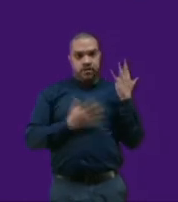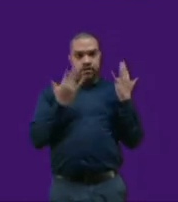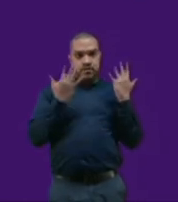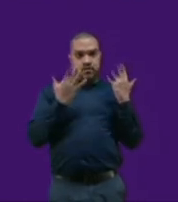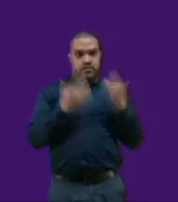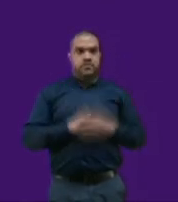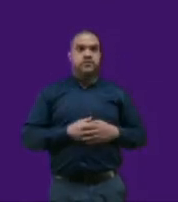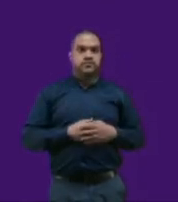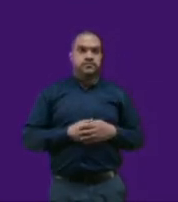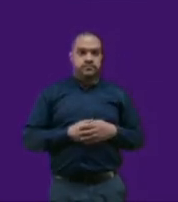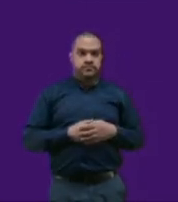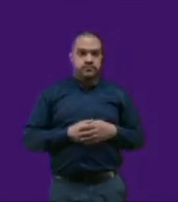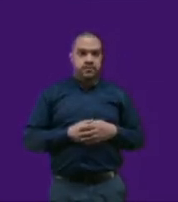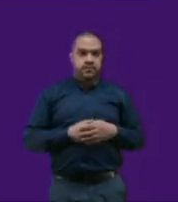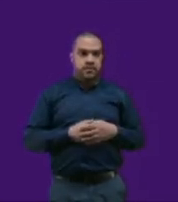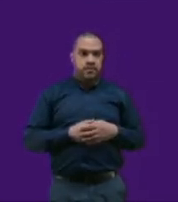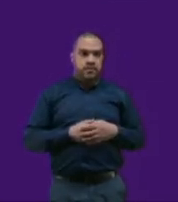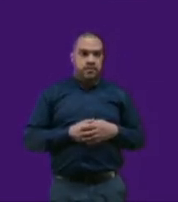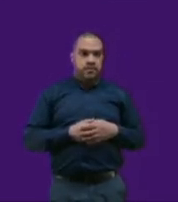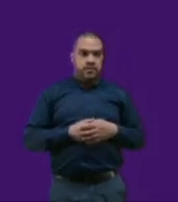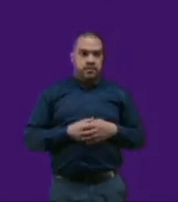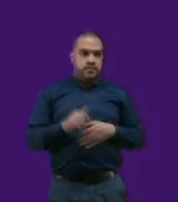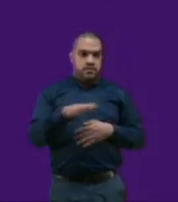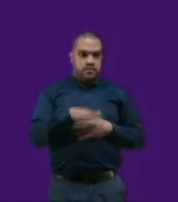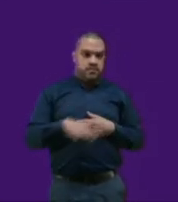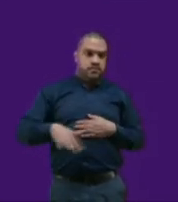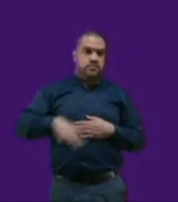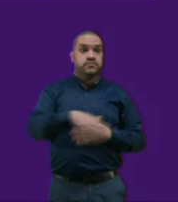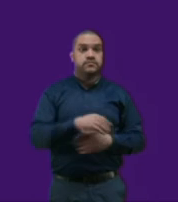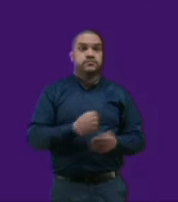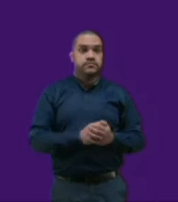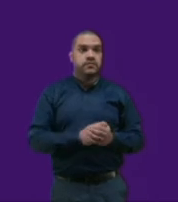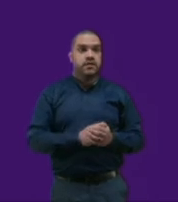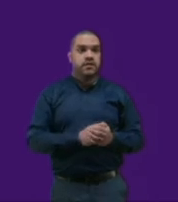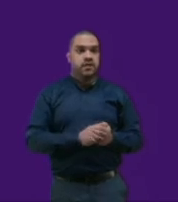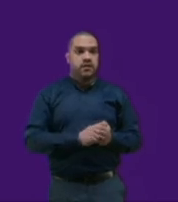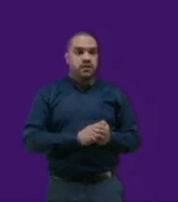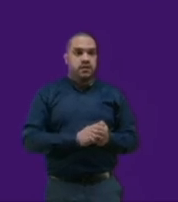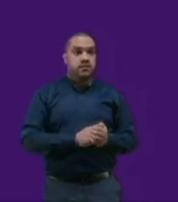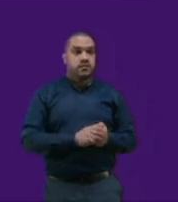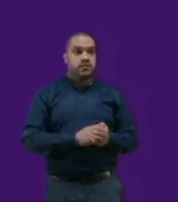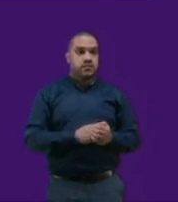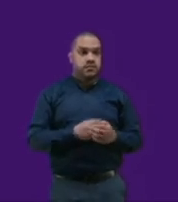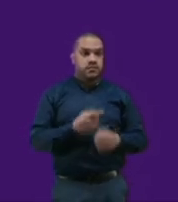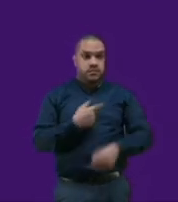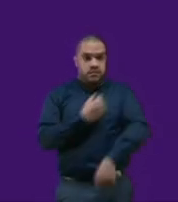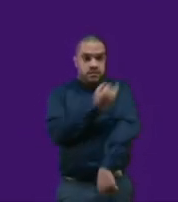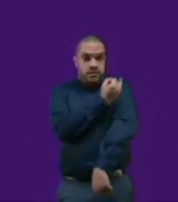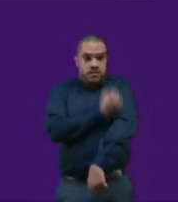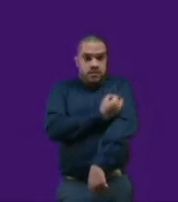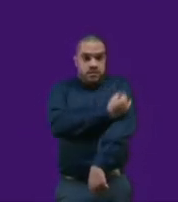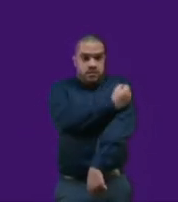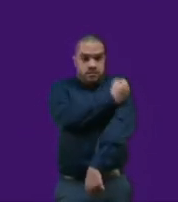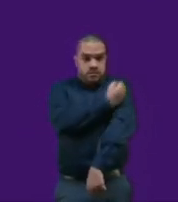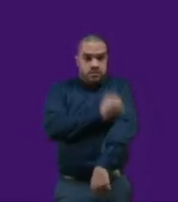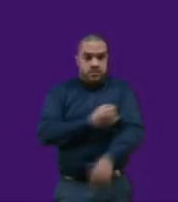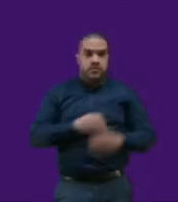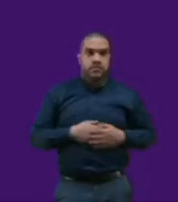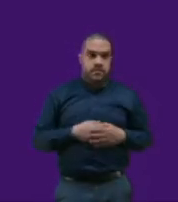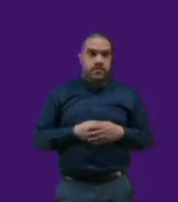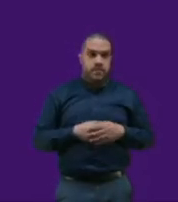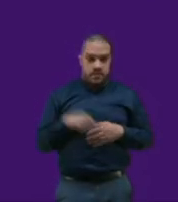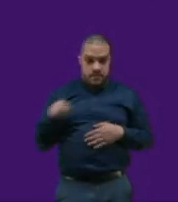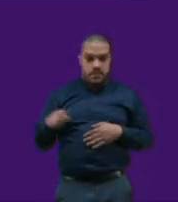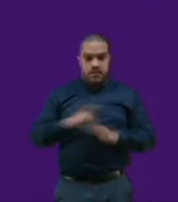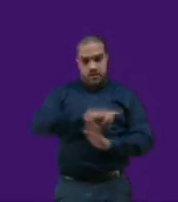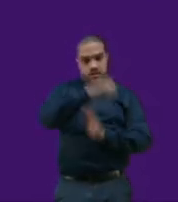Ok, sí. Y está tatuado completamente. Está tatuado completamente porque lo que te cuento es,